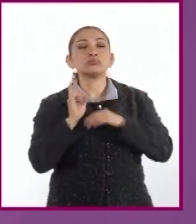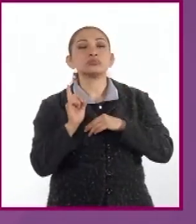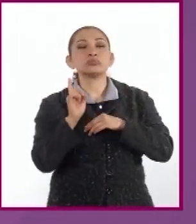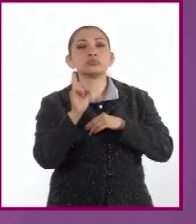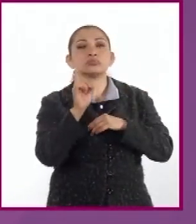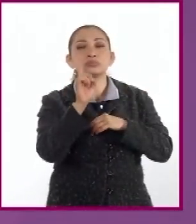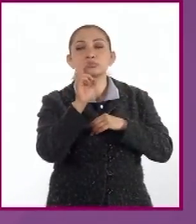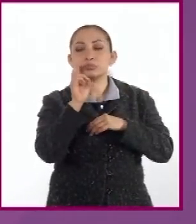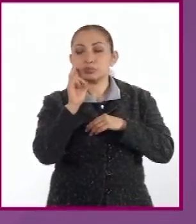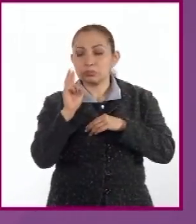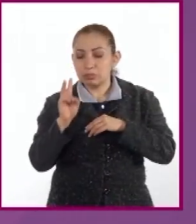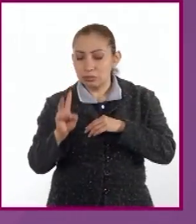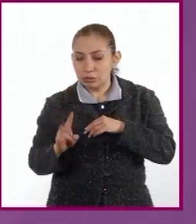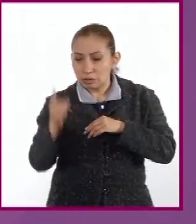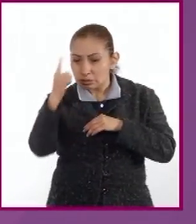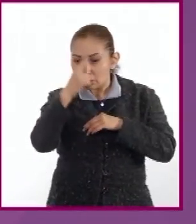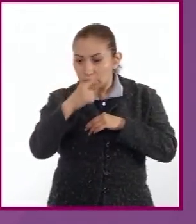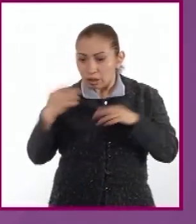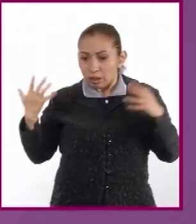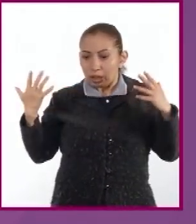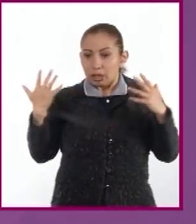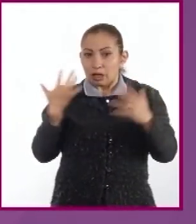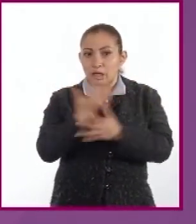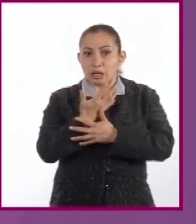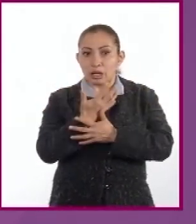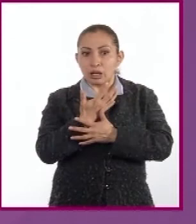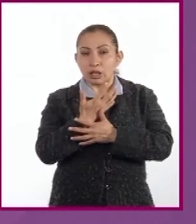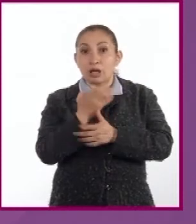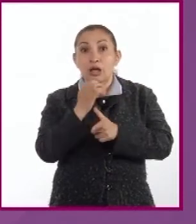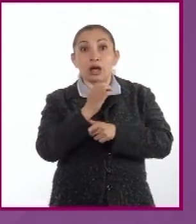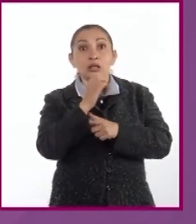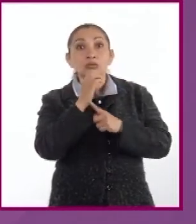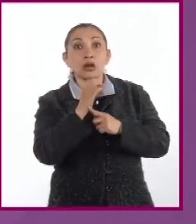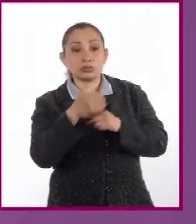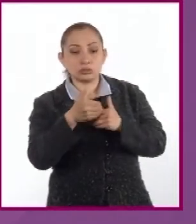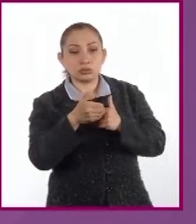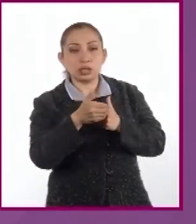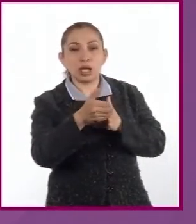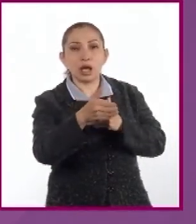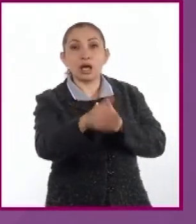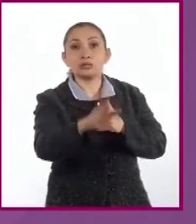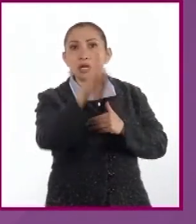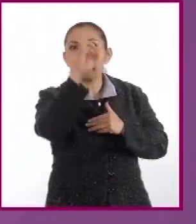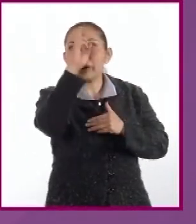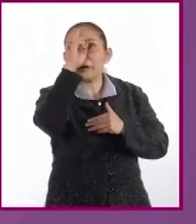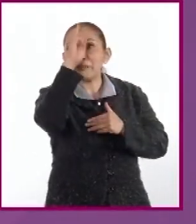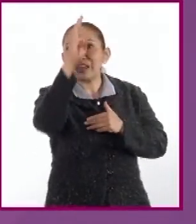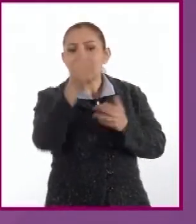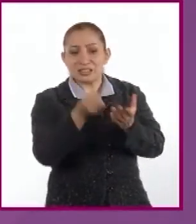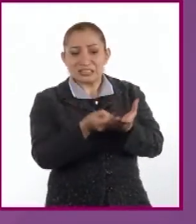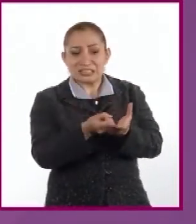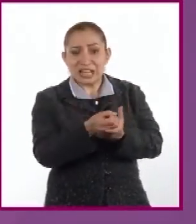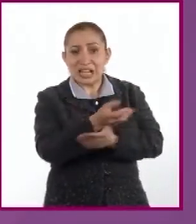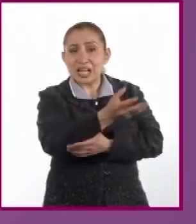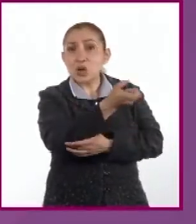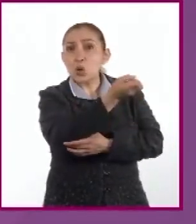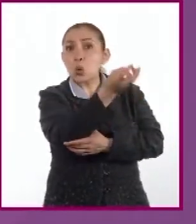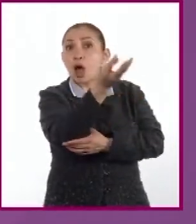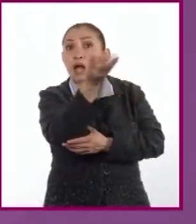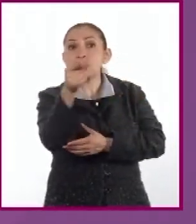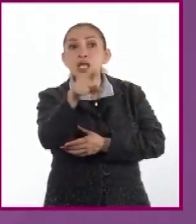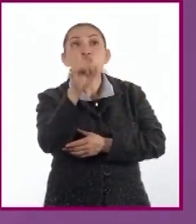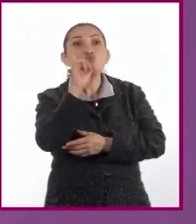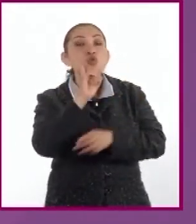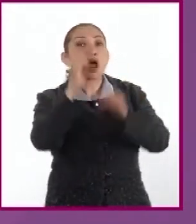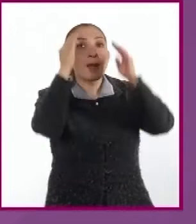se veía el rostro. Desde entonces, se prohibió la salida de cualquiera de